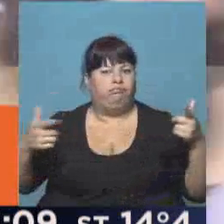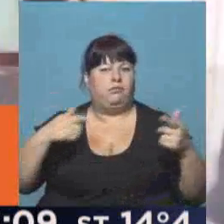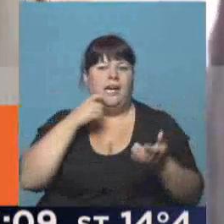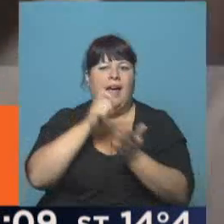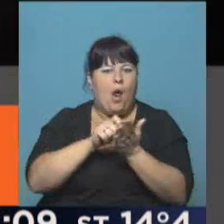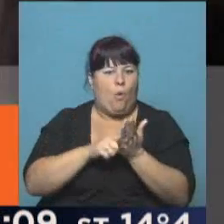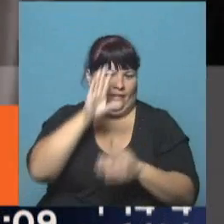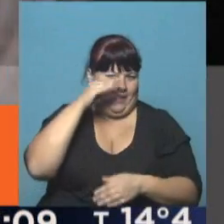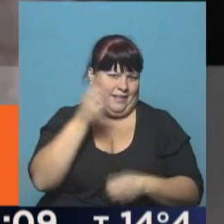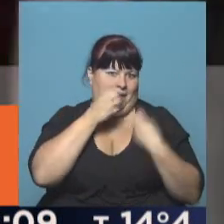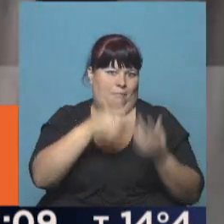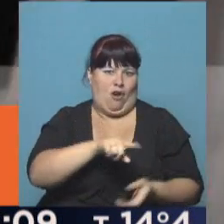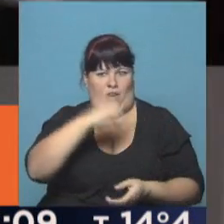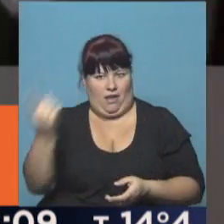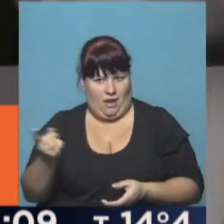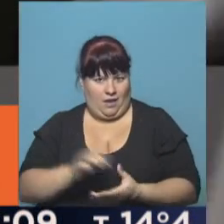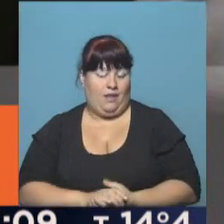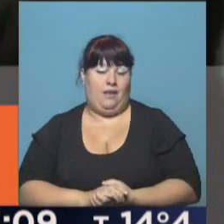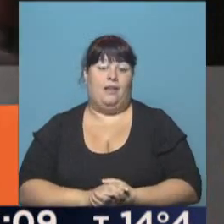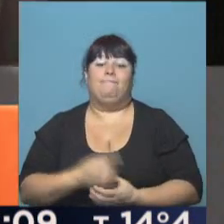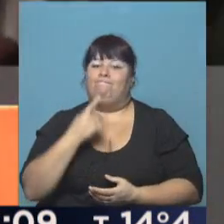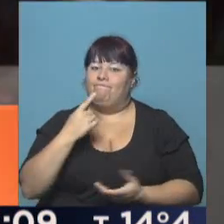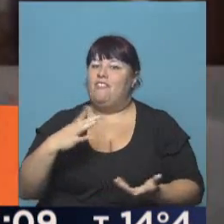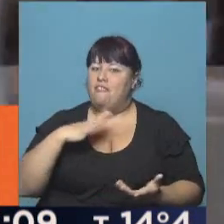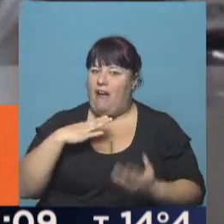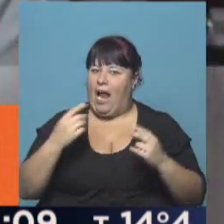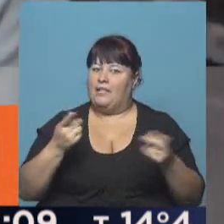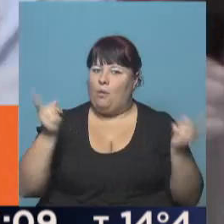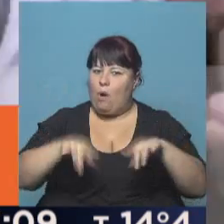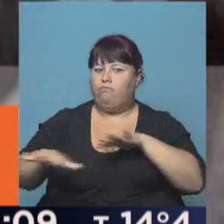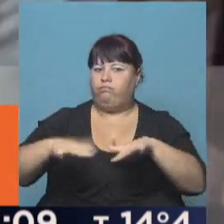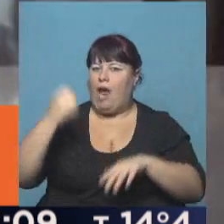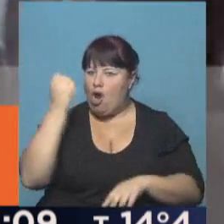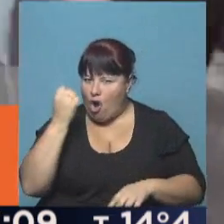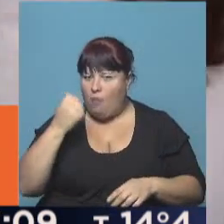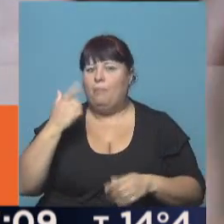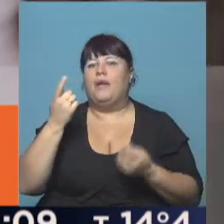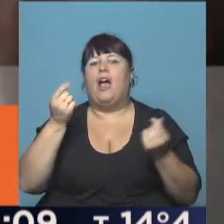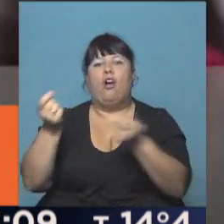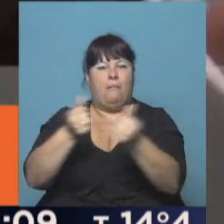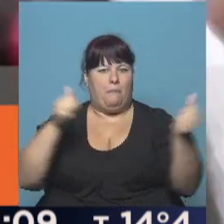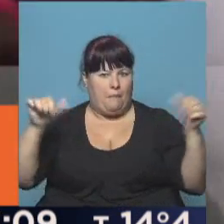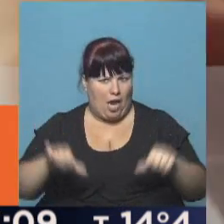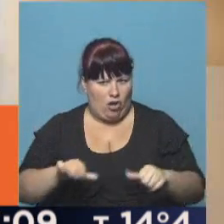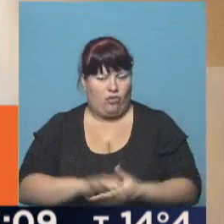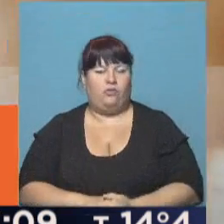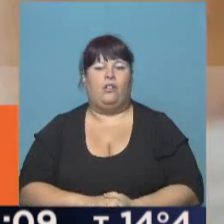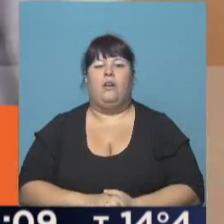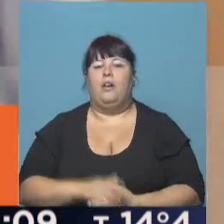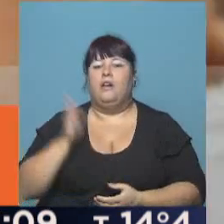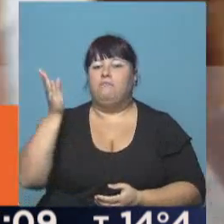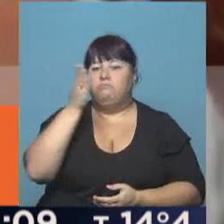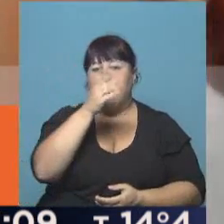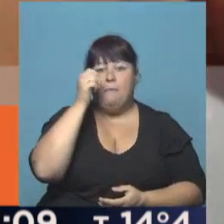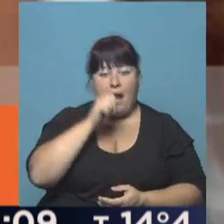encuestas de cristina fernández de kirchner cuestionando la falta de reactivación económica y la caída del consumo en una recorrida por